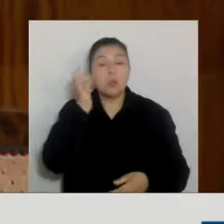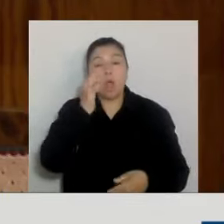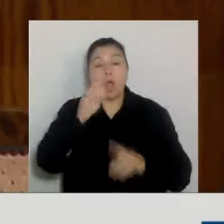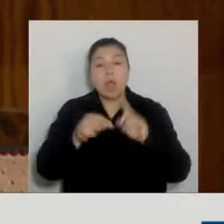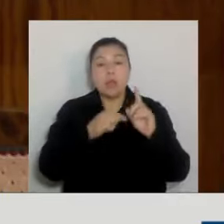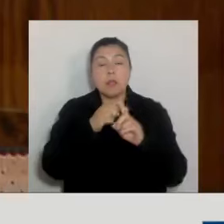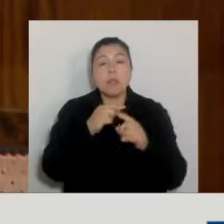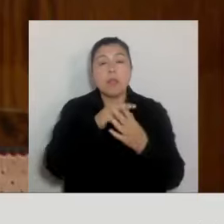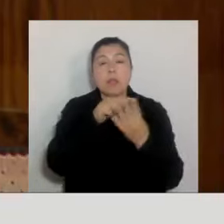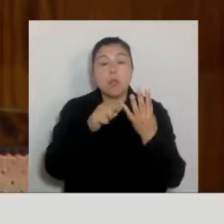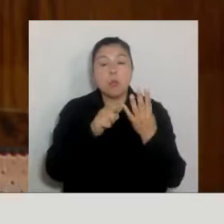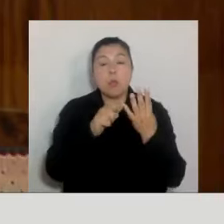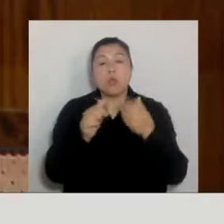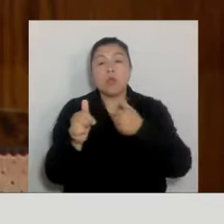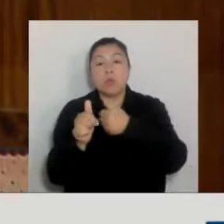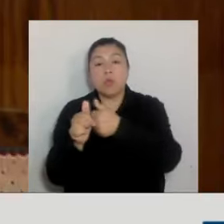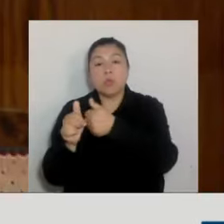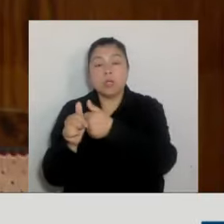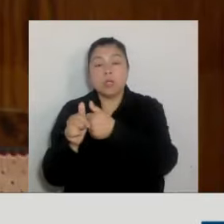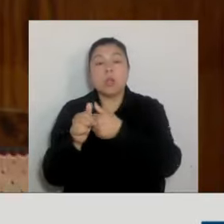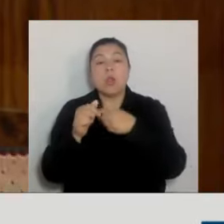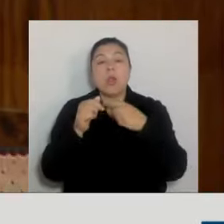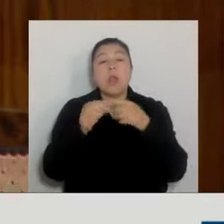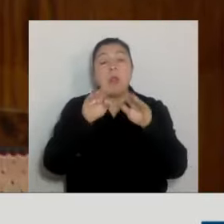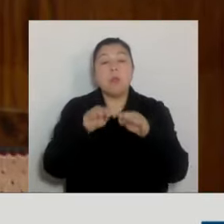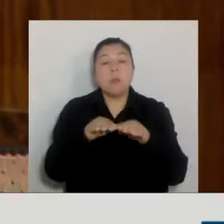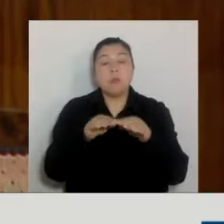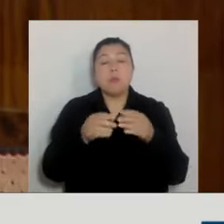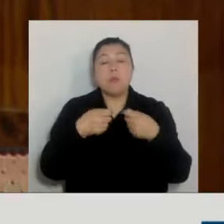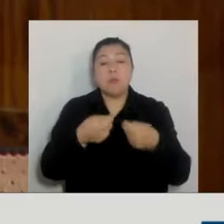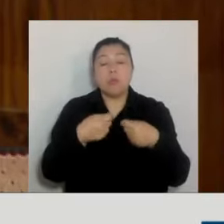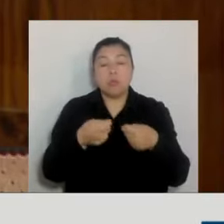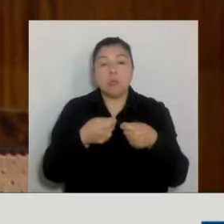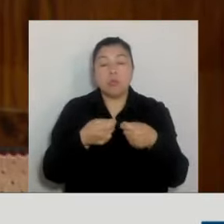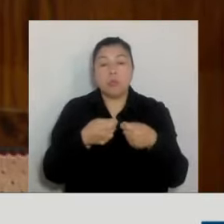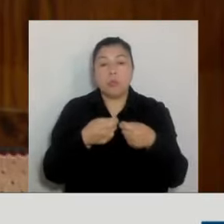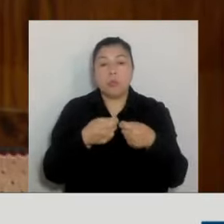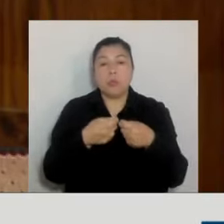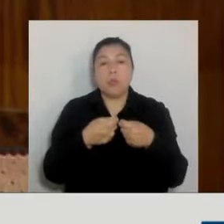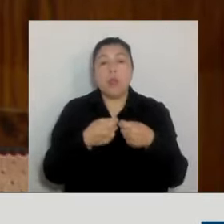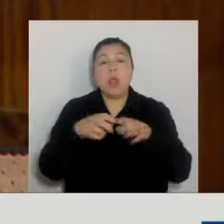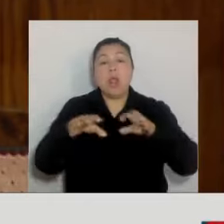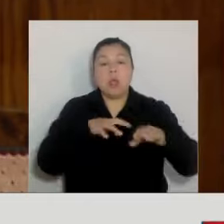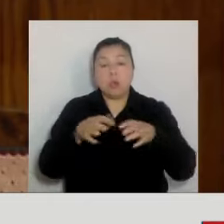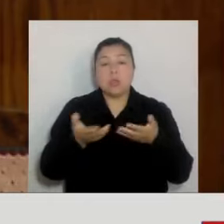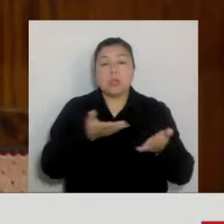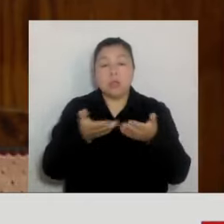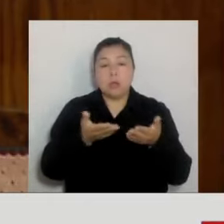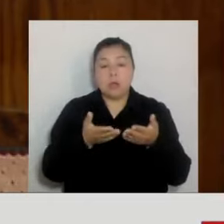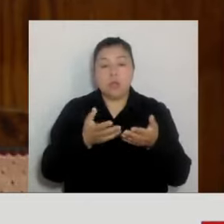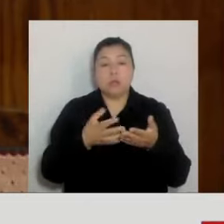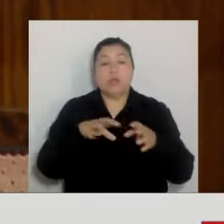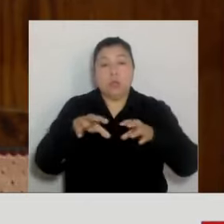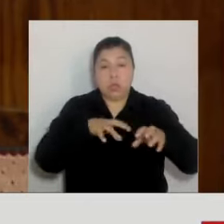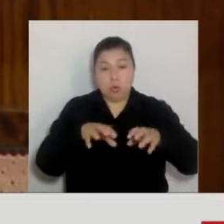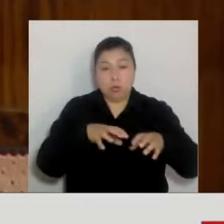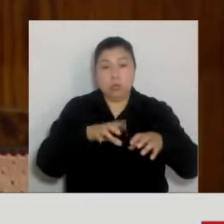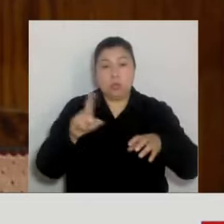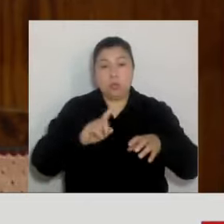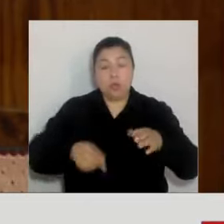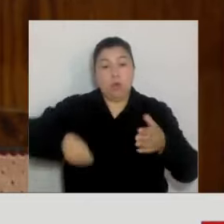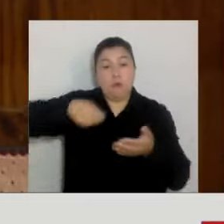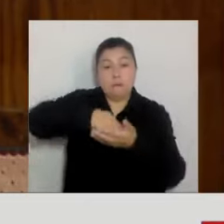consejeros con esta dotación y sus gastos derivados en bienes servicios activos no financieros se proyecta un gasto